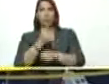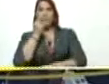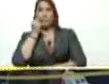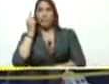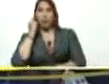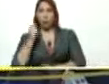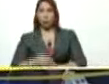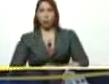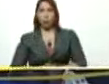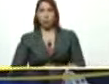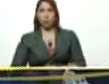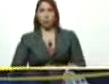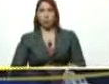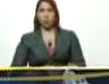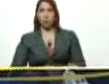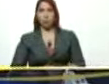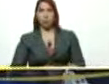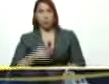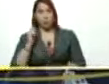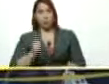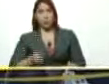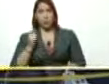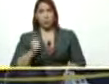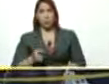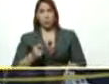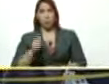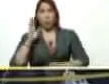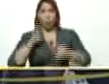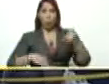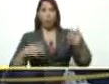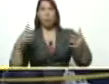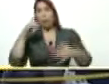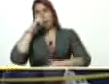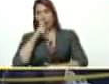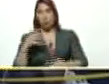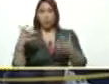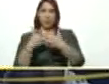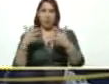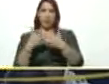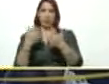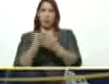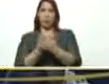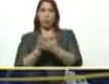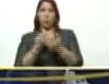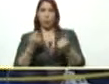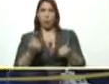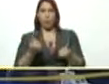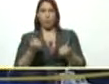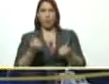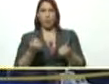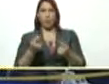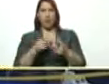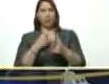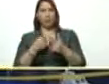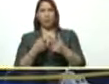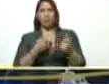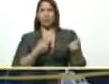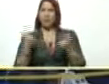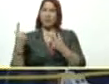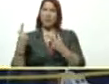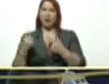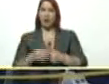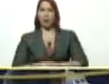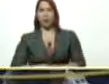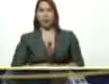jubilado en los últimos años de guerra económica y que se han llevado una miseria de jubilación. Yo quiero un